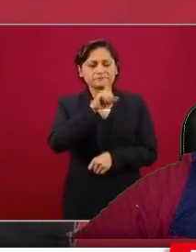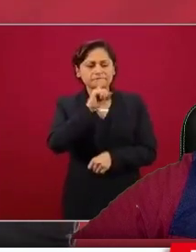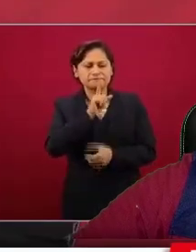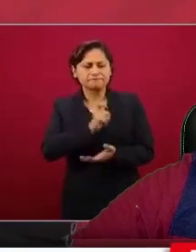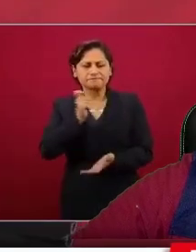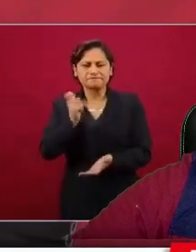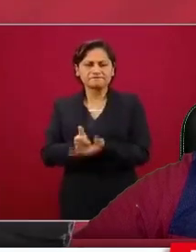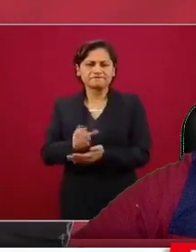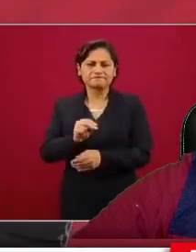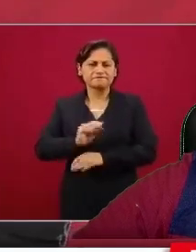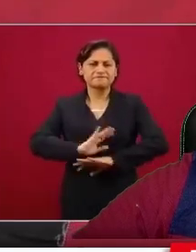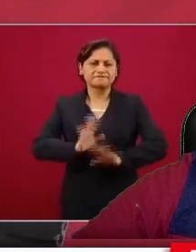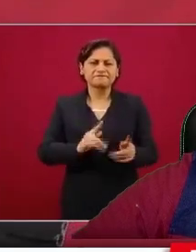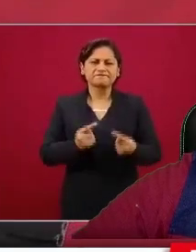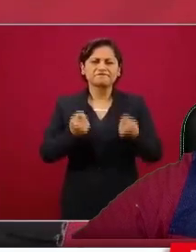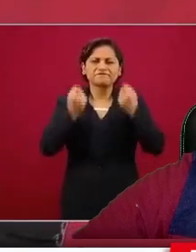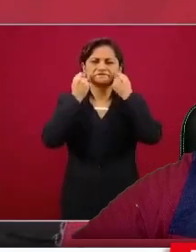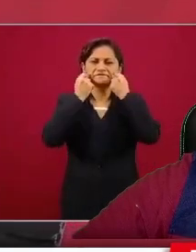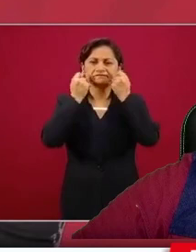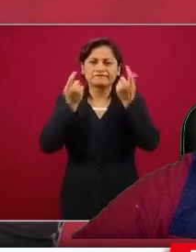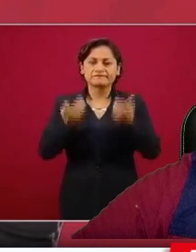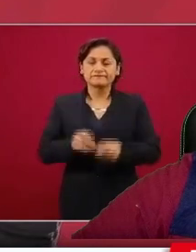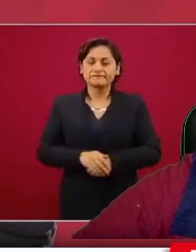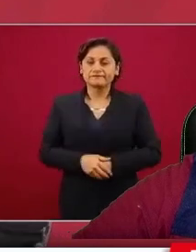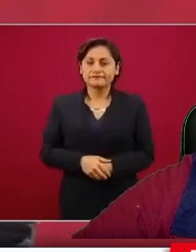pensando de que era lo mismo,